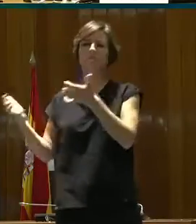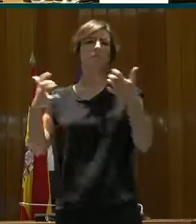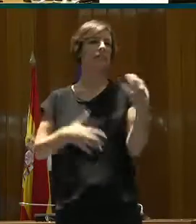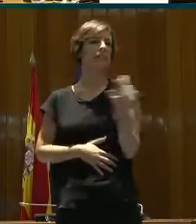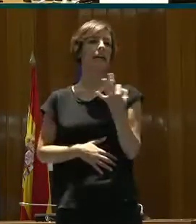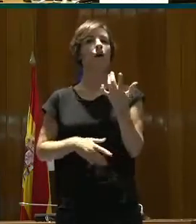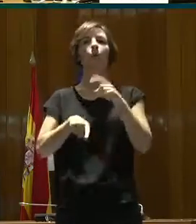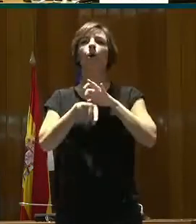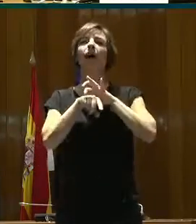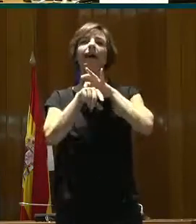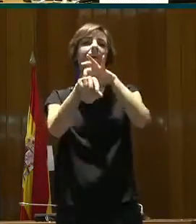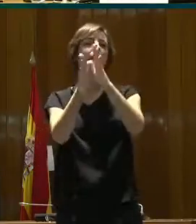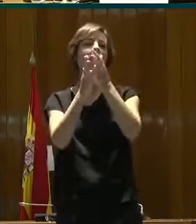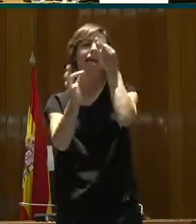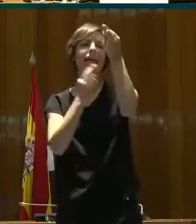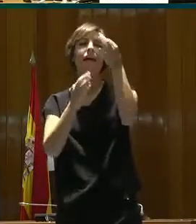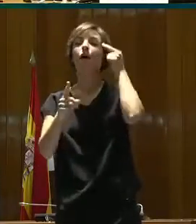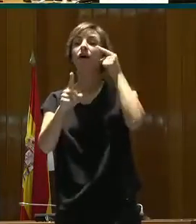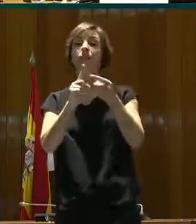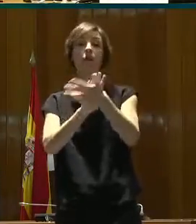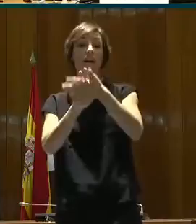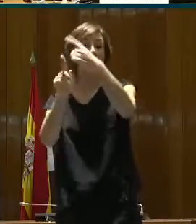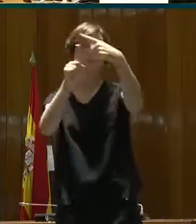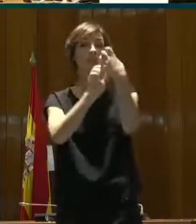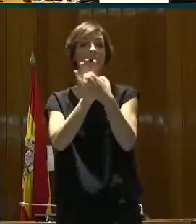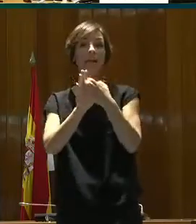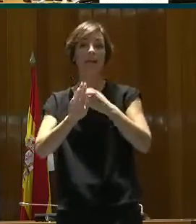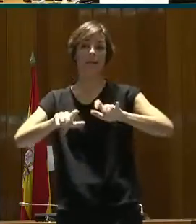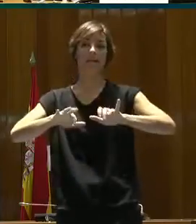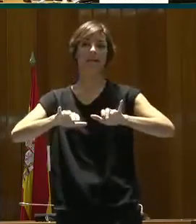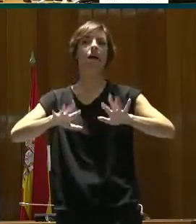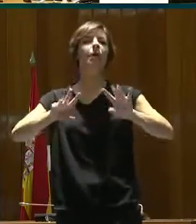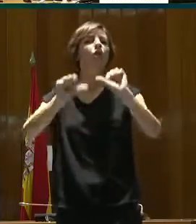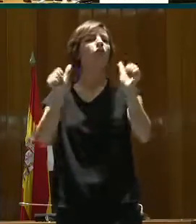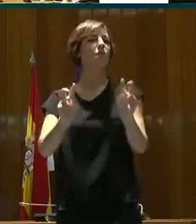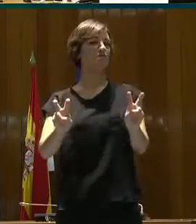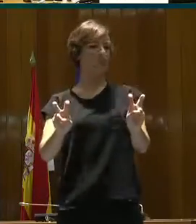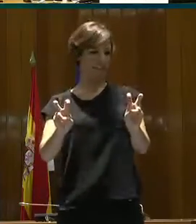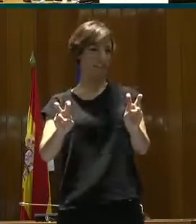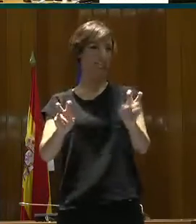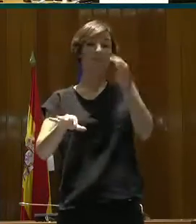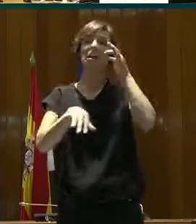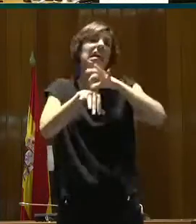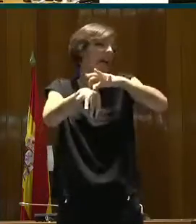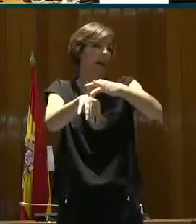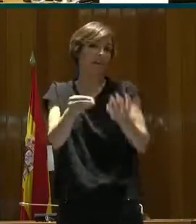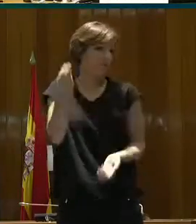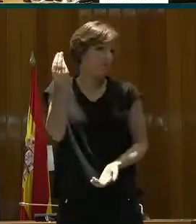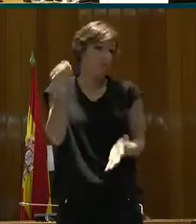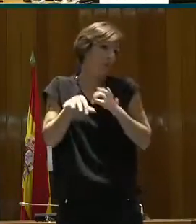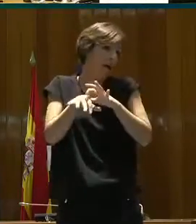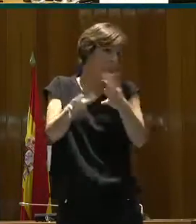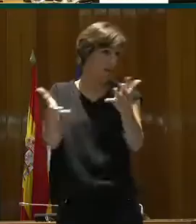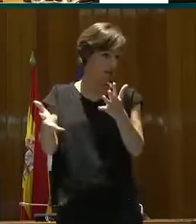es una guía detallada para escribir gramáticas de lenguas de signos en un nuevo formato. En realidad es una guía, es un instrumento.